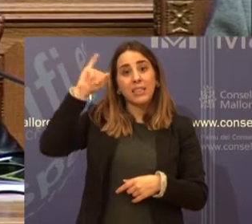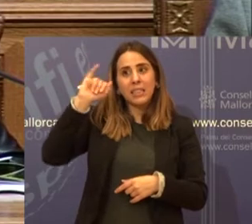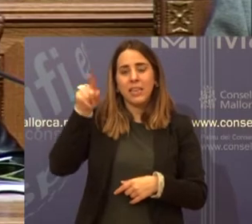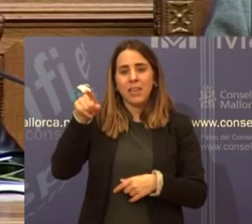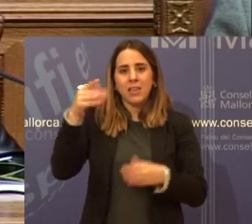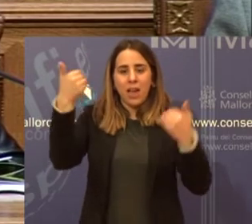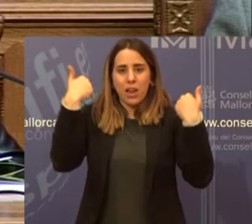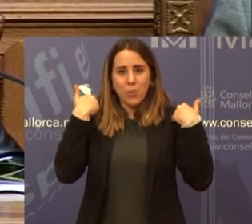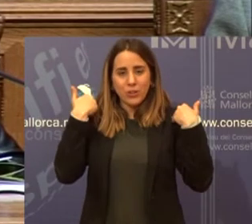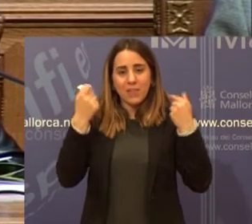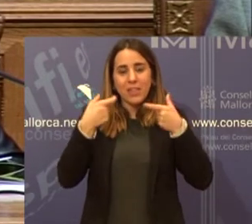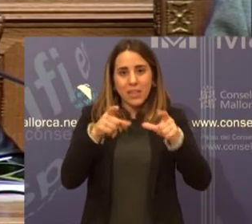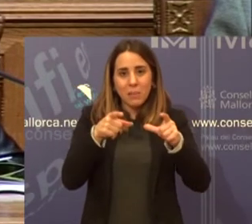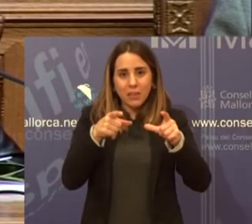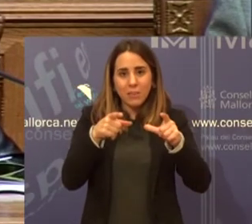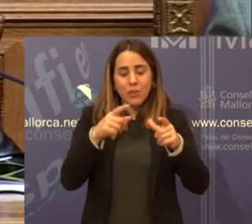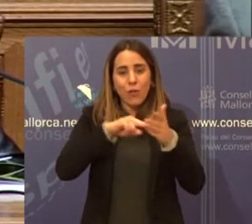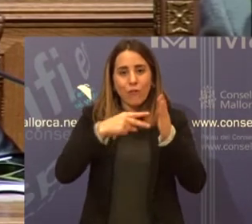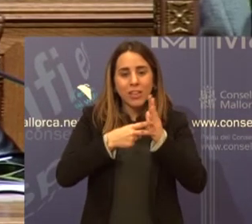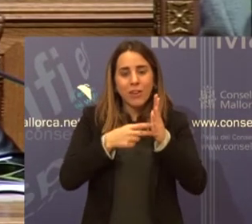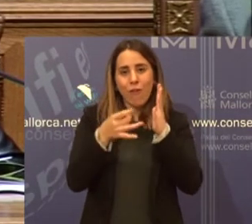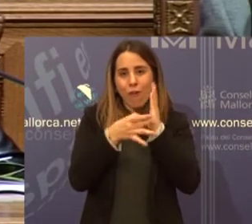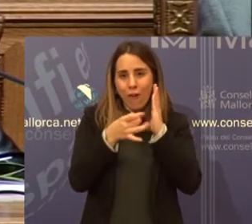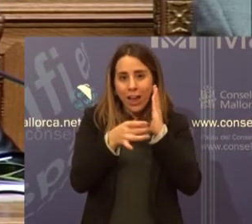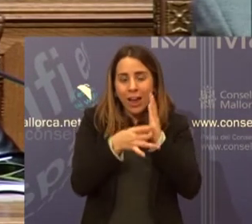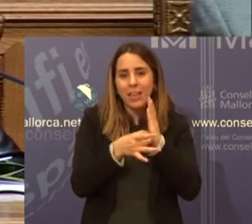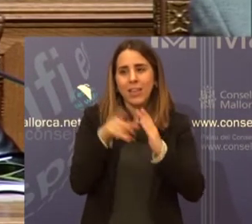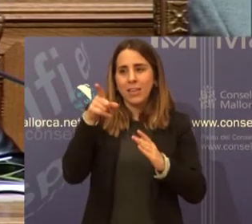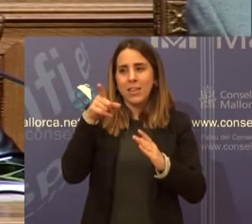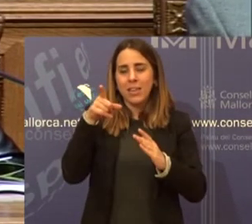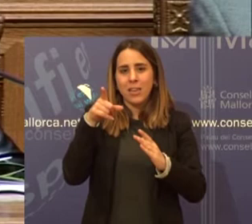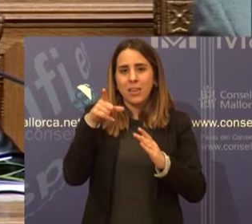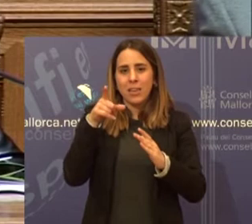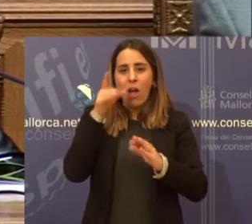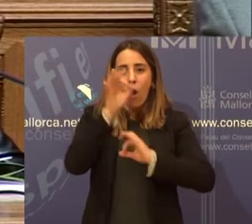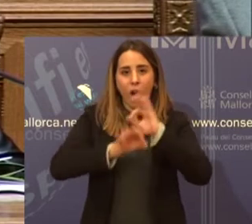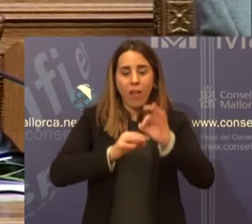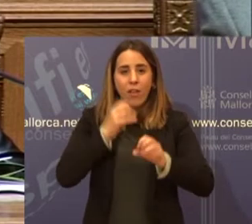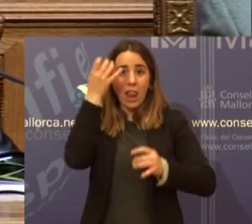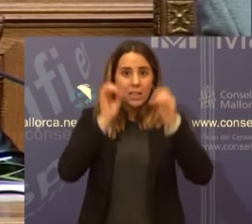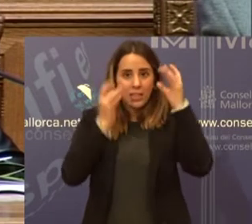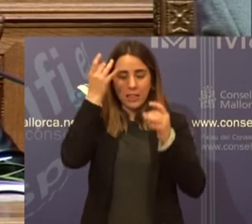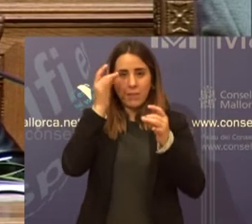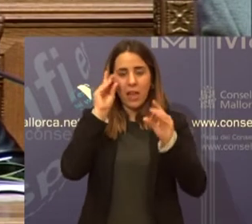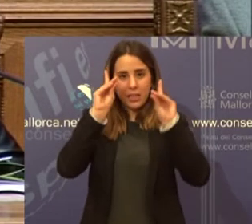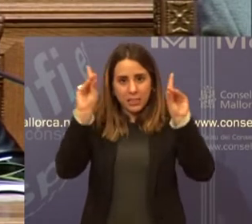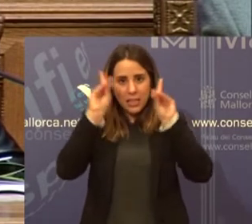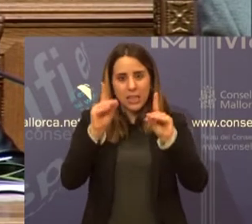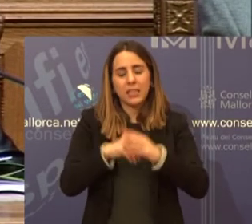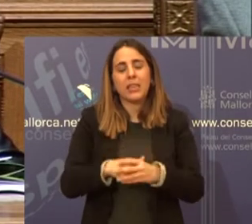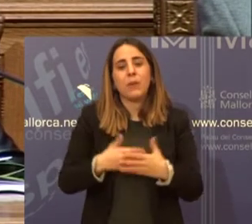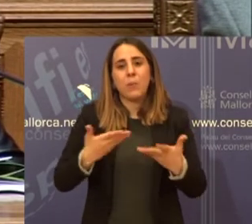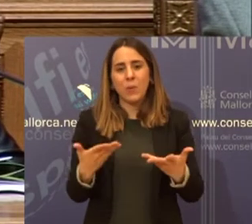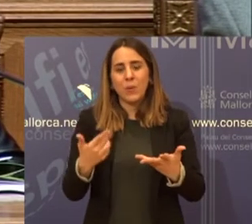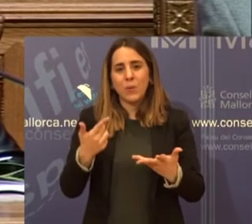hecho, bueno, que es la responsable del Departamento Técnico y Calidad, que ha realizado todas las actividades didácticas.